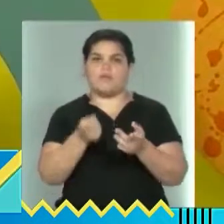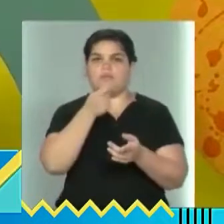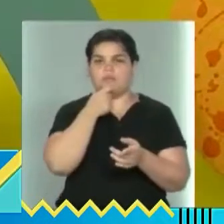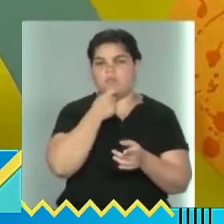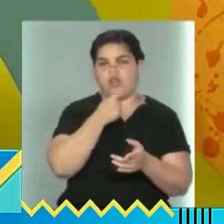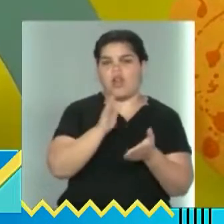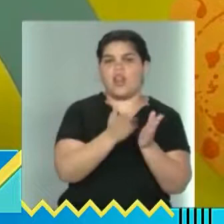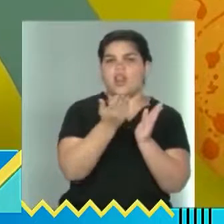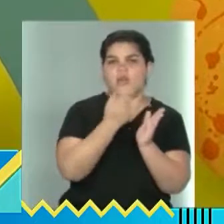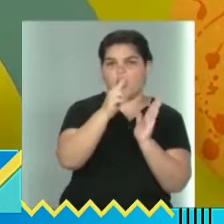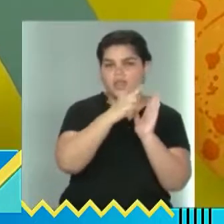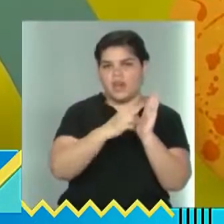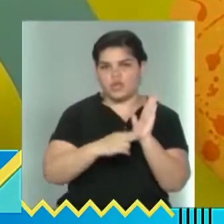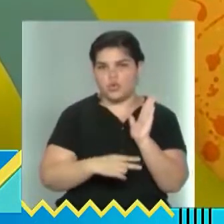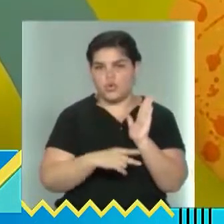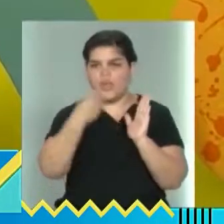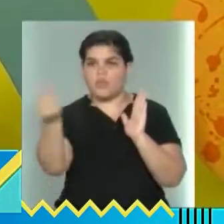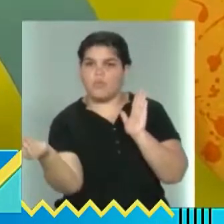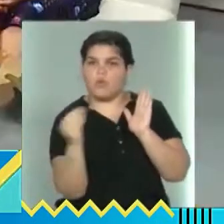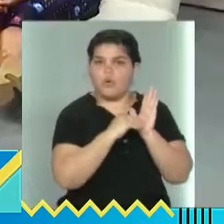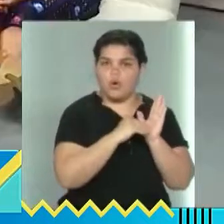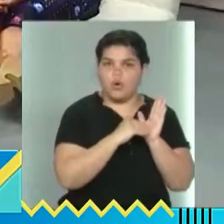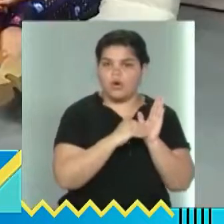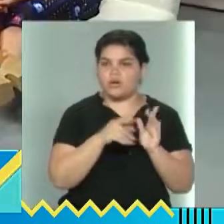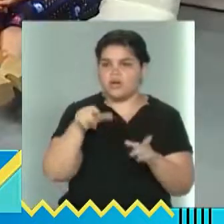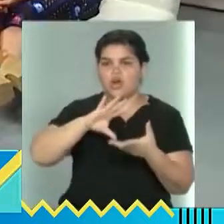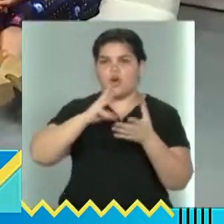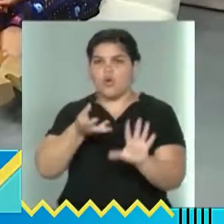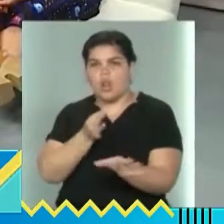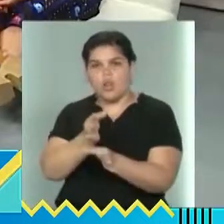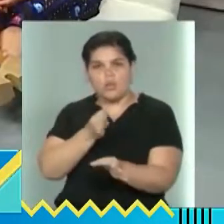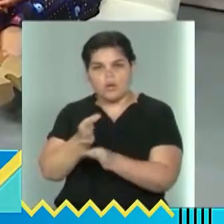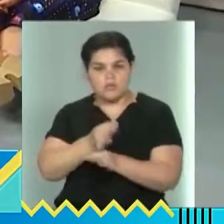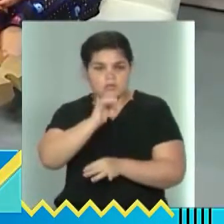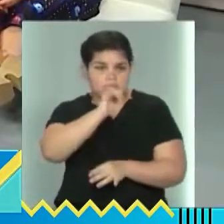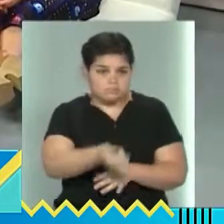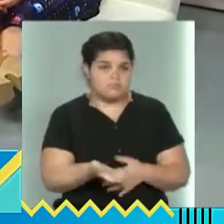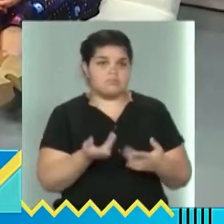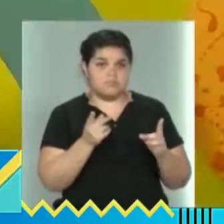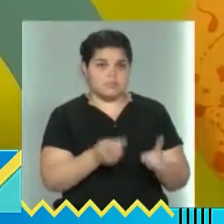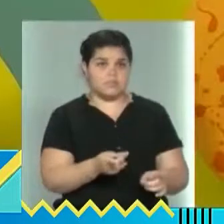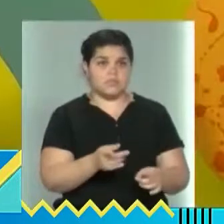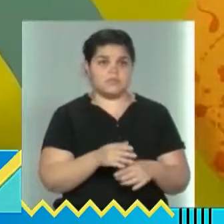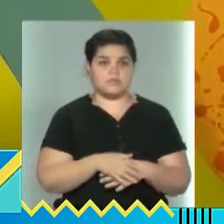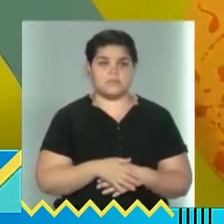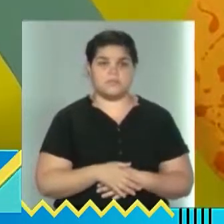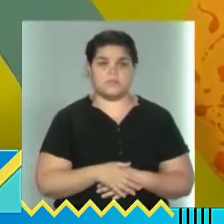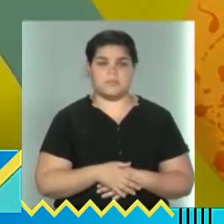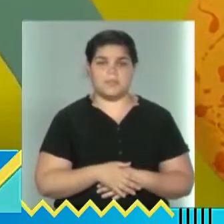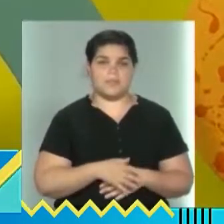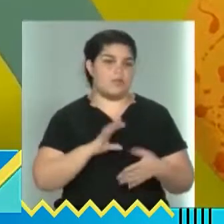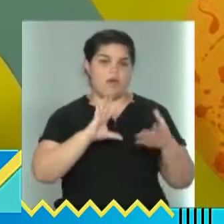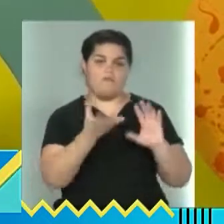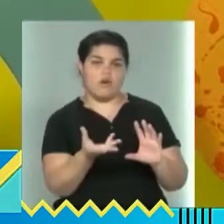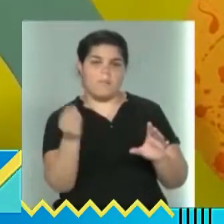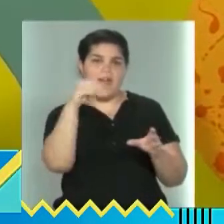lectura. Sí, es más que importante, el rol educativo que también están cumpliendo. Exacto, está dentro del género, como un género